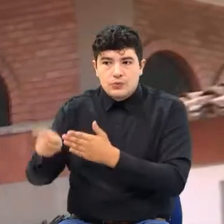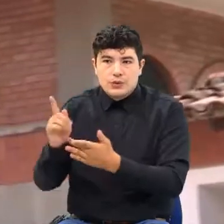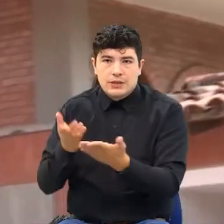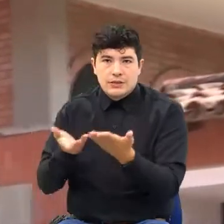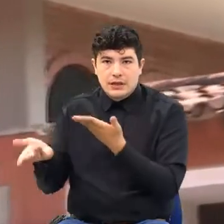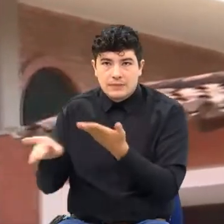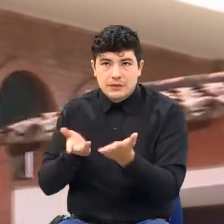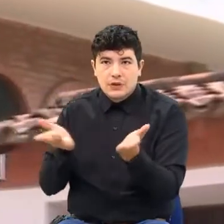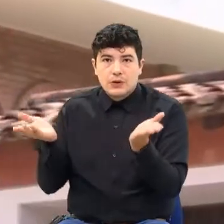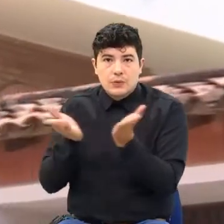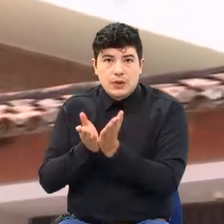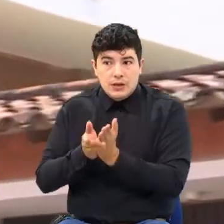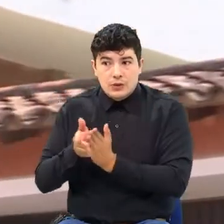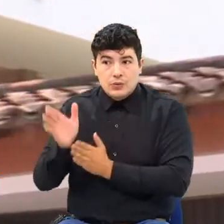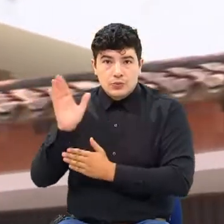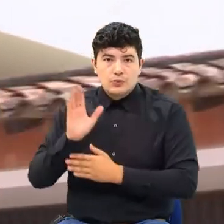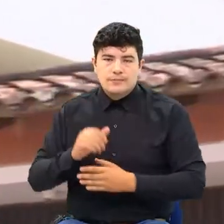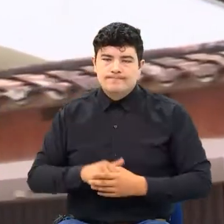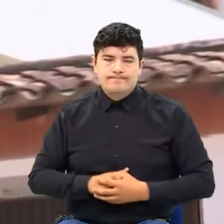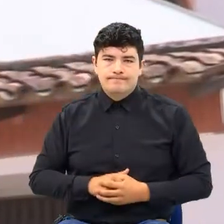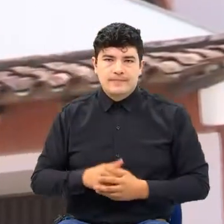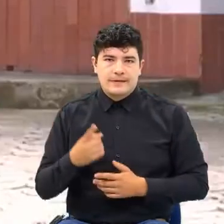ofrece el colegio.